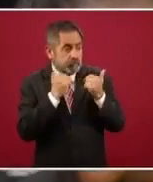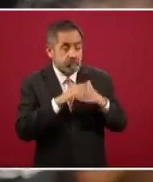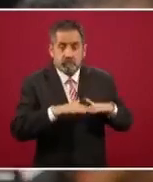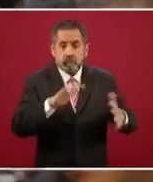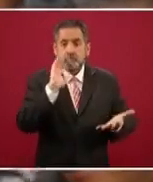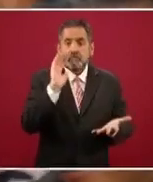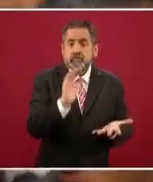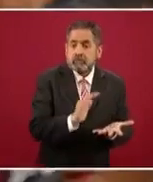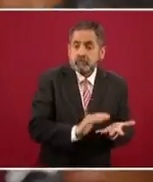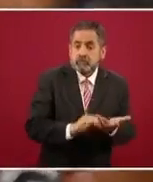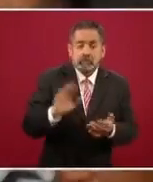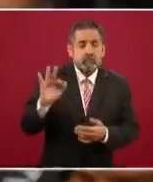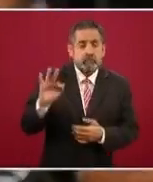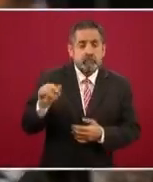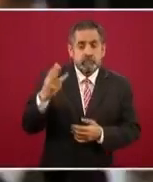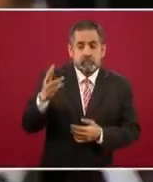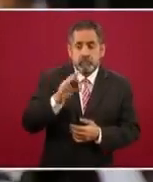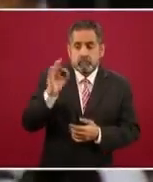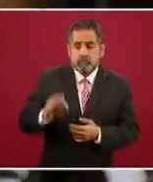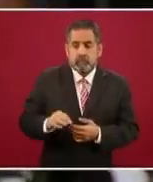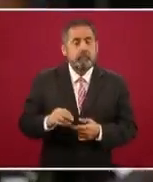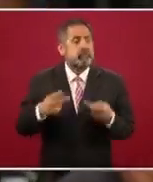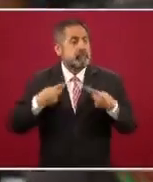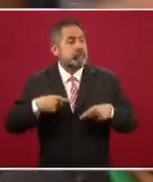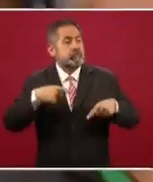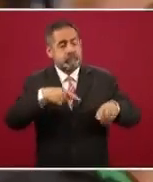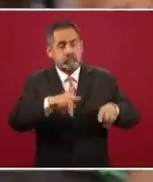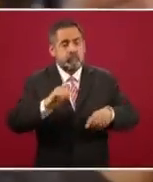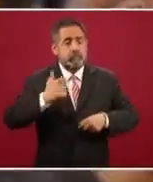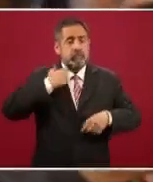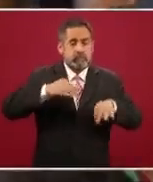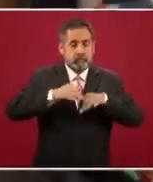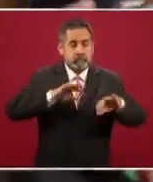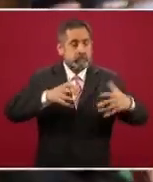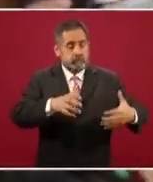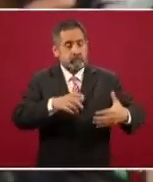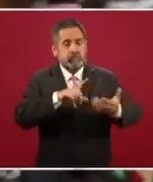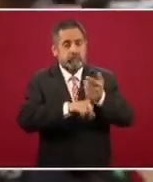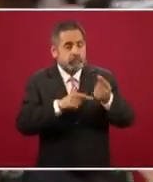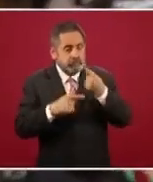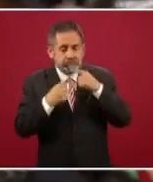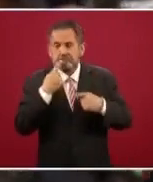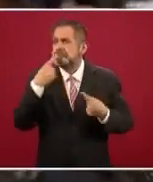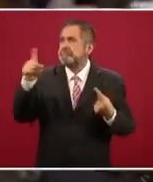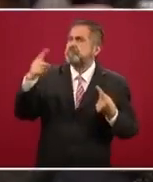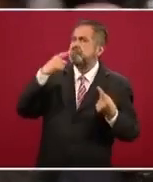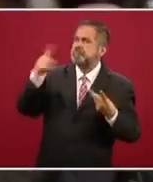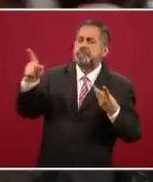disminuido 43%. Trabajadores y ex trabajadores de la empresa han